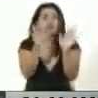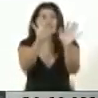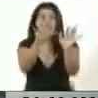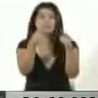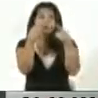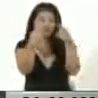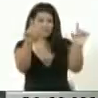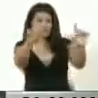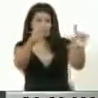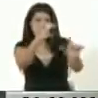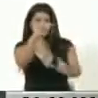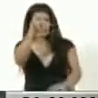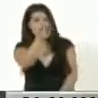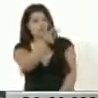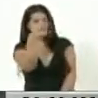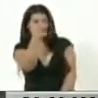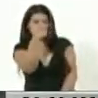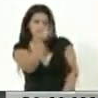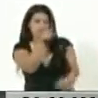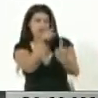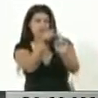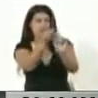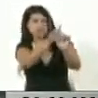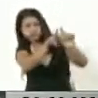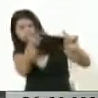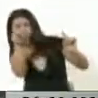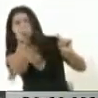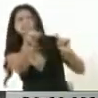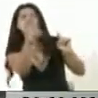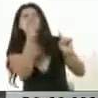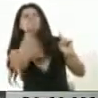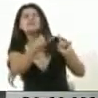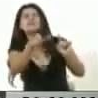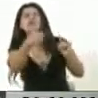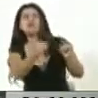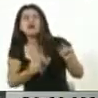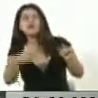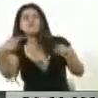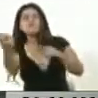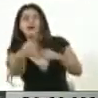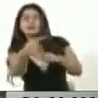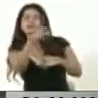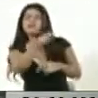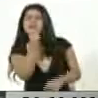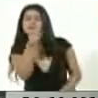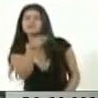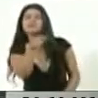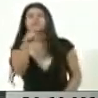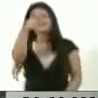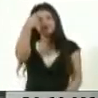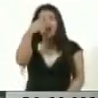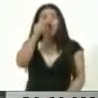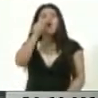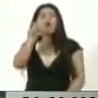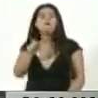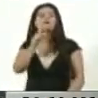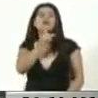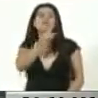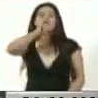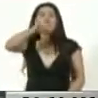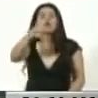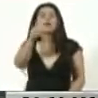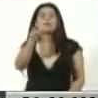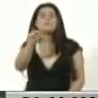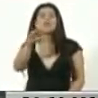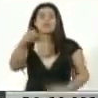intereses que están allí, ves estar, por ejemplo, JP Morgan, ¿verdad? Siempre actuando en contra de Venezuela, descalificando